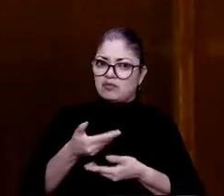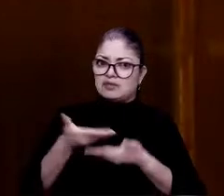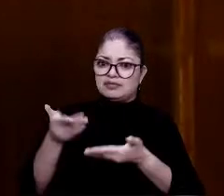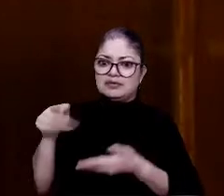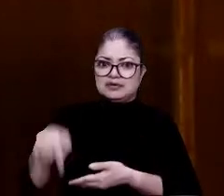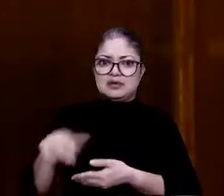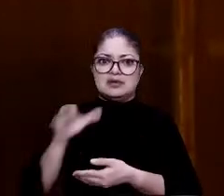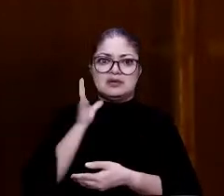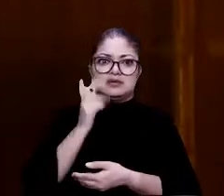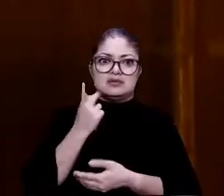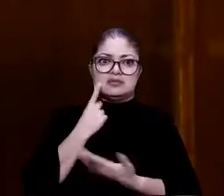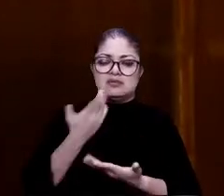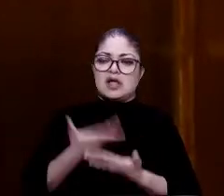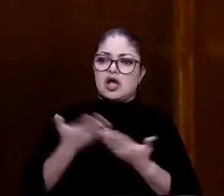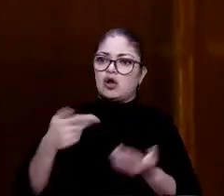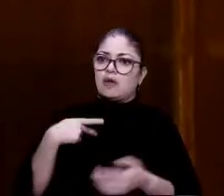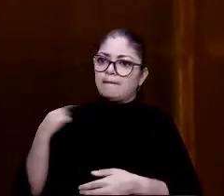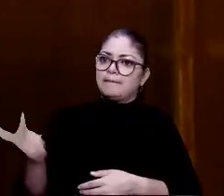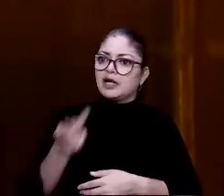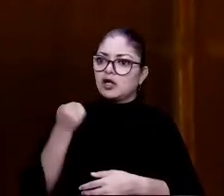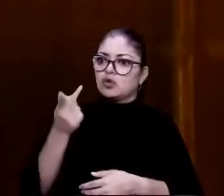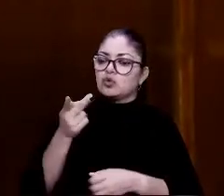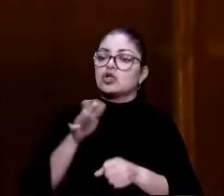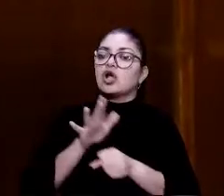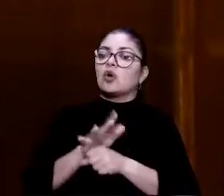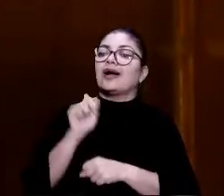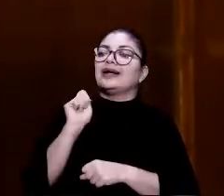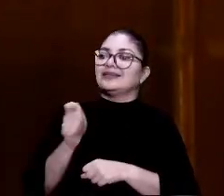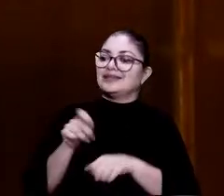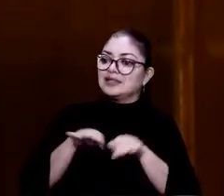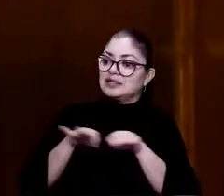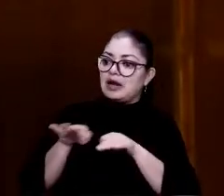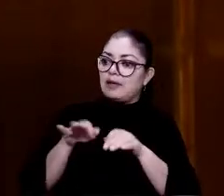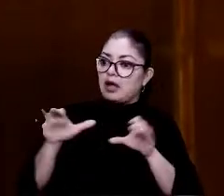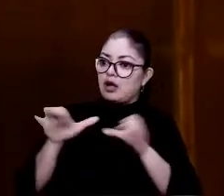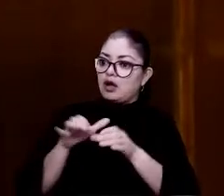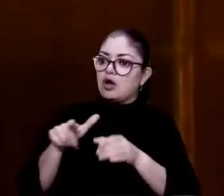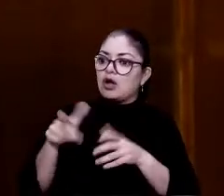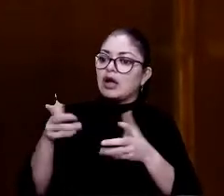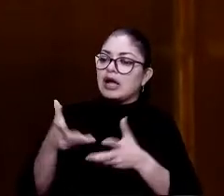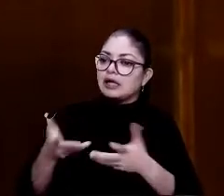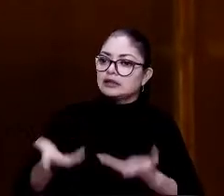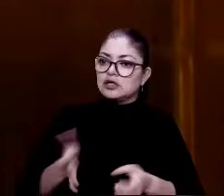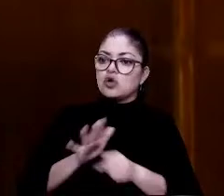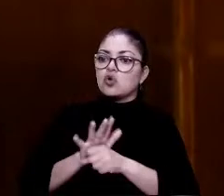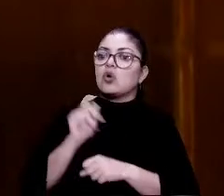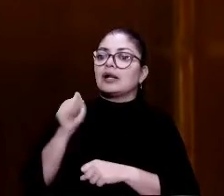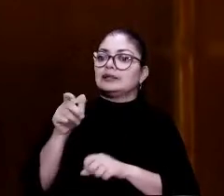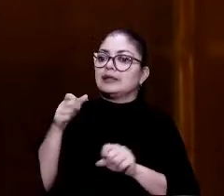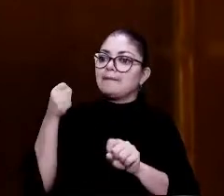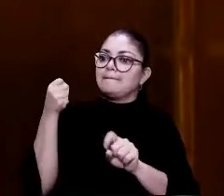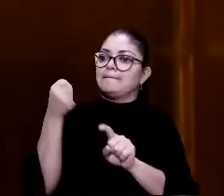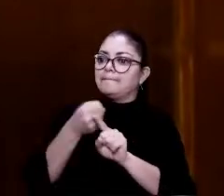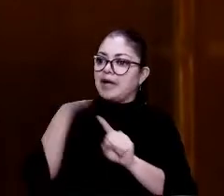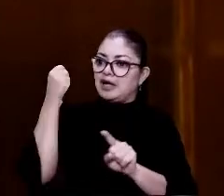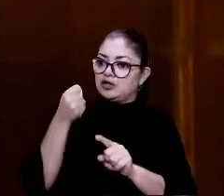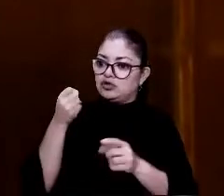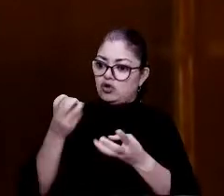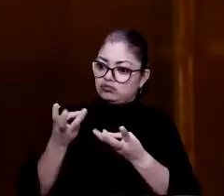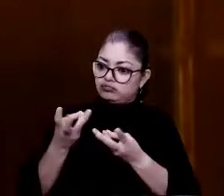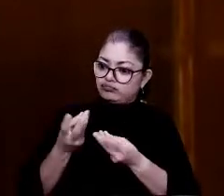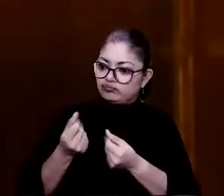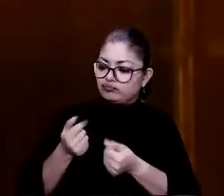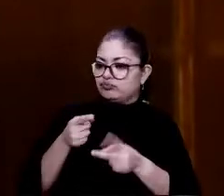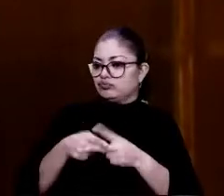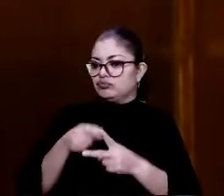legislatura. Mis preguntas son, ¿cuál es el trabajo comunitario que se realiza? ¿Cuál es el impacto cualitativo que se espera de